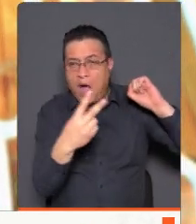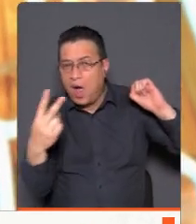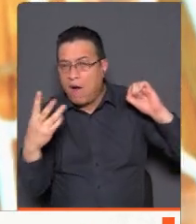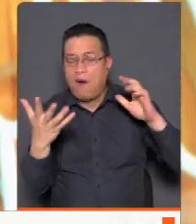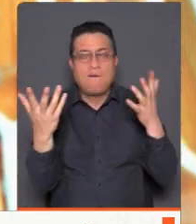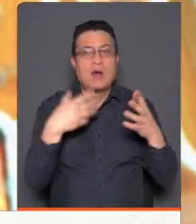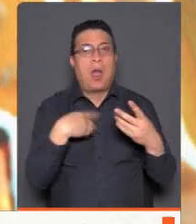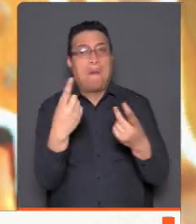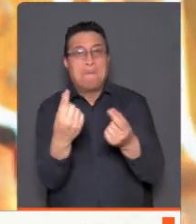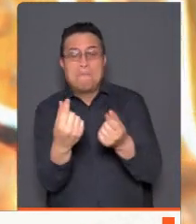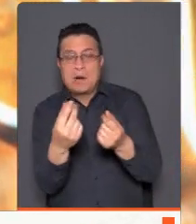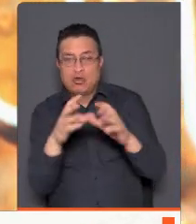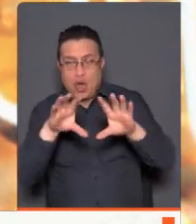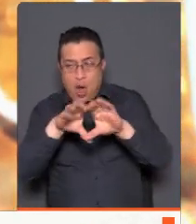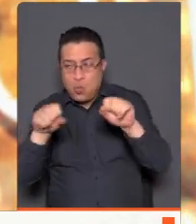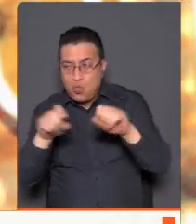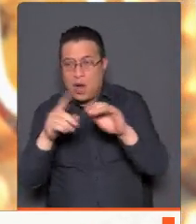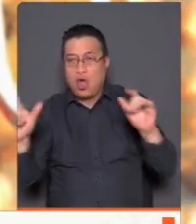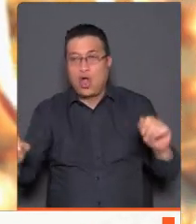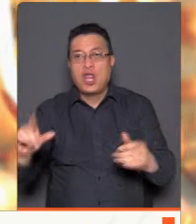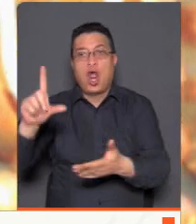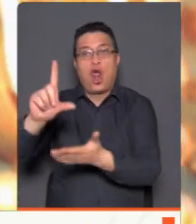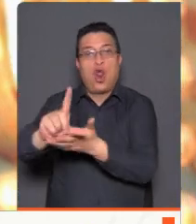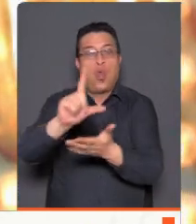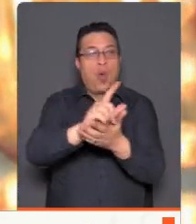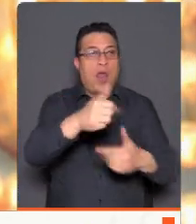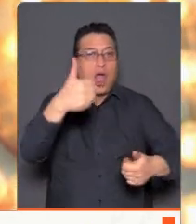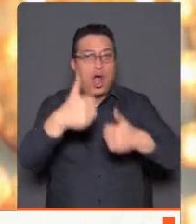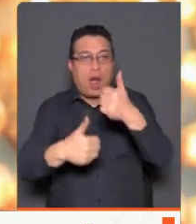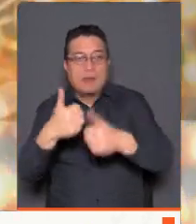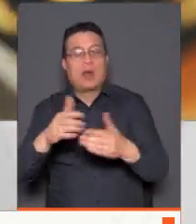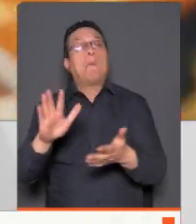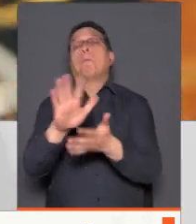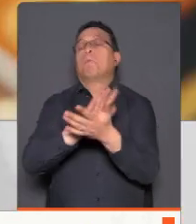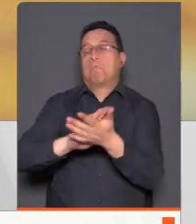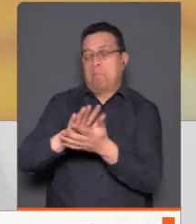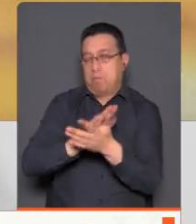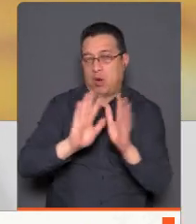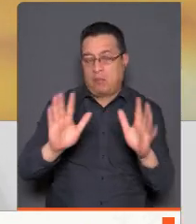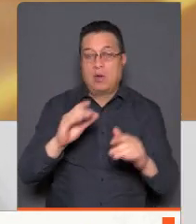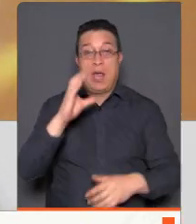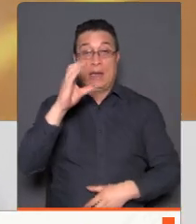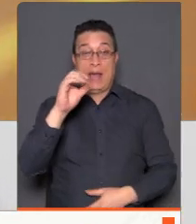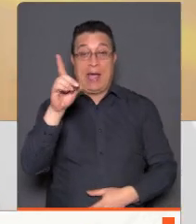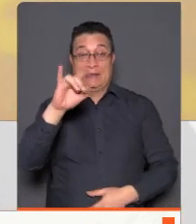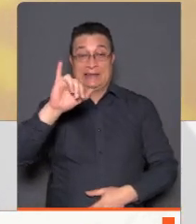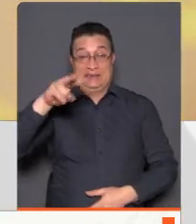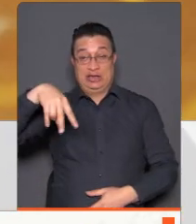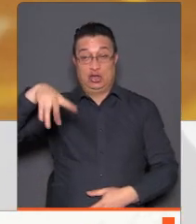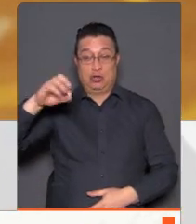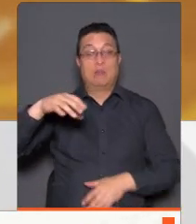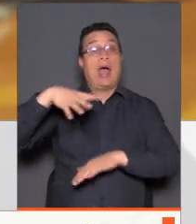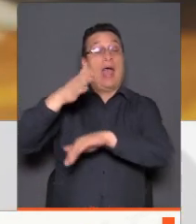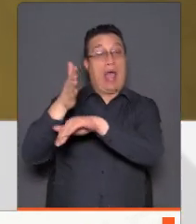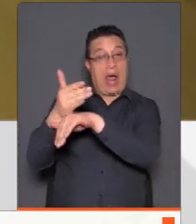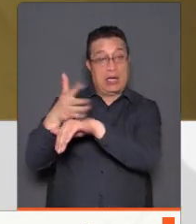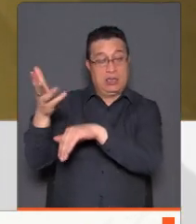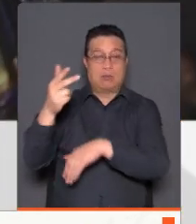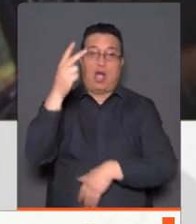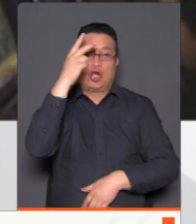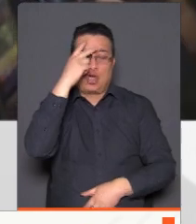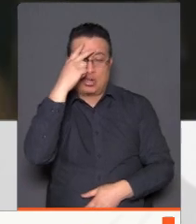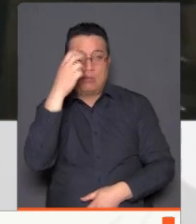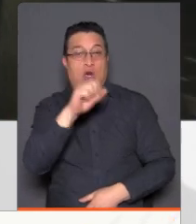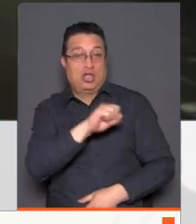operadores de casino, sino que en los lugares donde competir. Por ejemplo, hay casinos que están en Arica, en Coquimbo, en